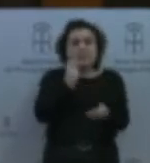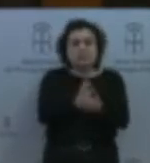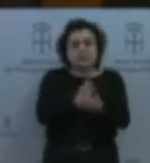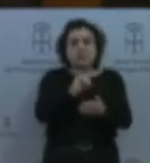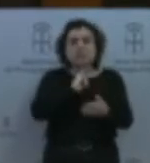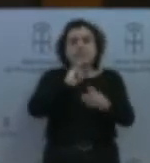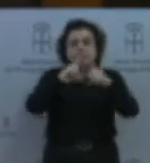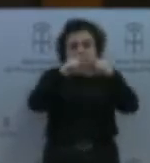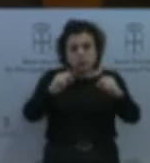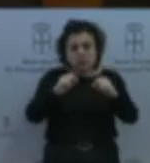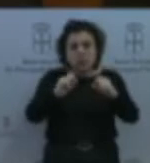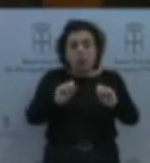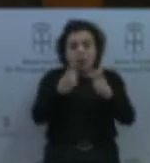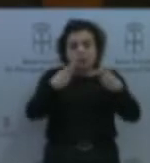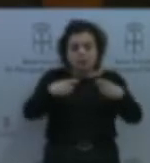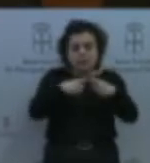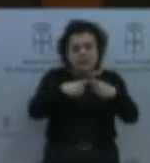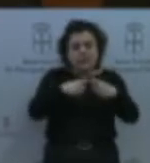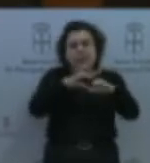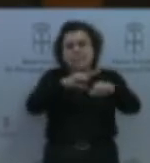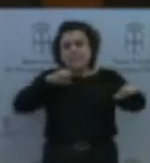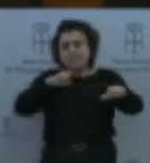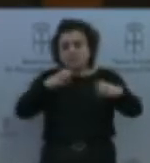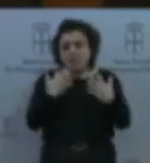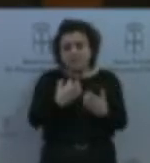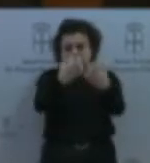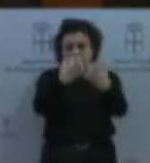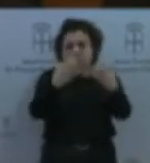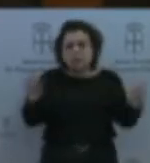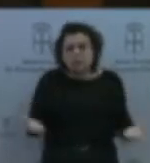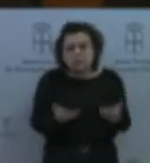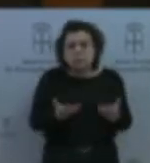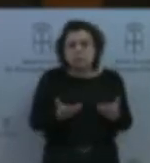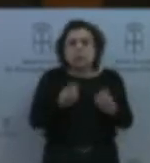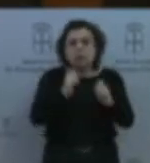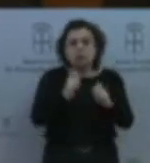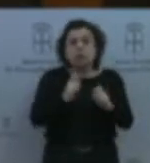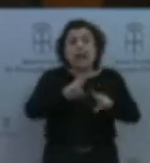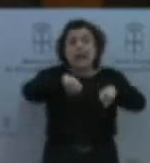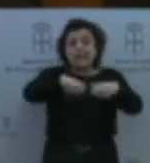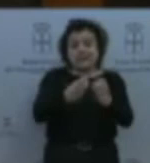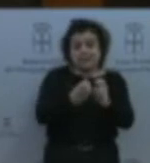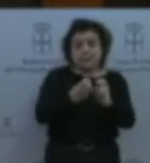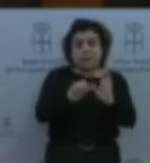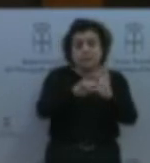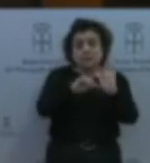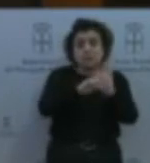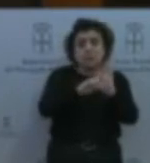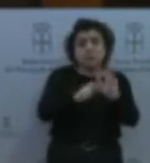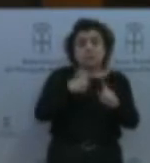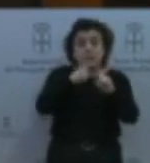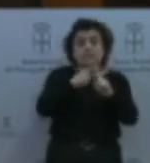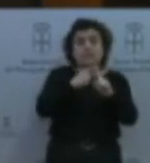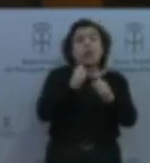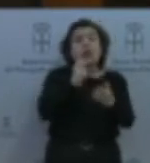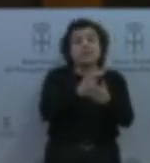necesaria llevemos adelante la reforma estatutaria para garantizar los derechos de los y les falantes de asturiano y gallego-asturiano en consonancia con la mayoría social